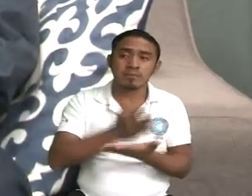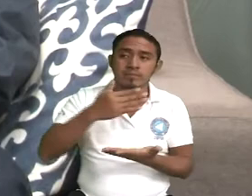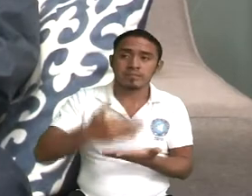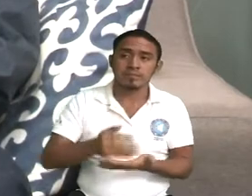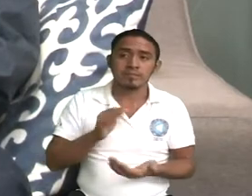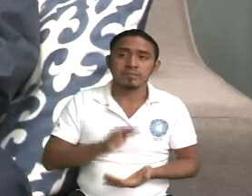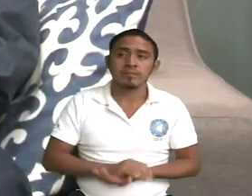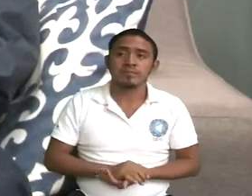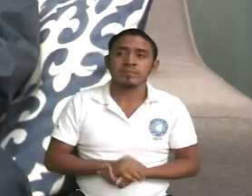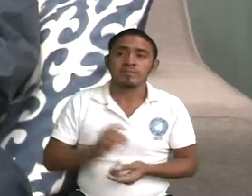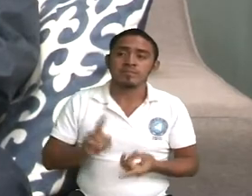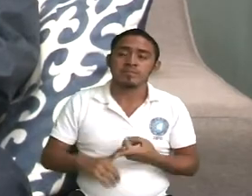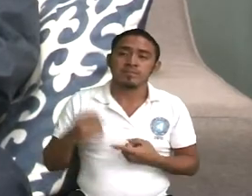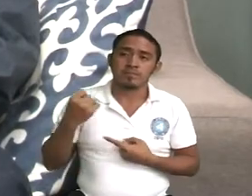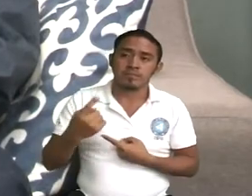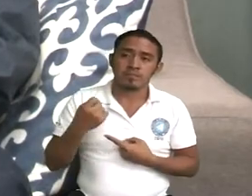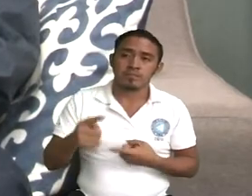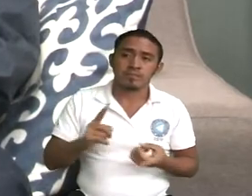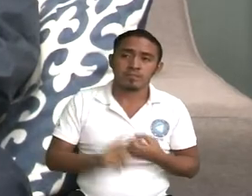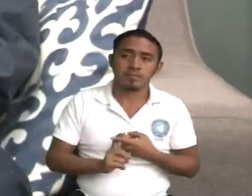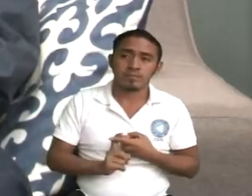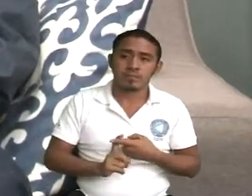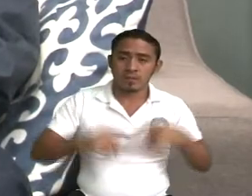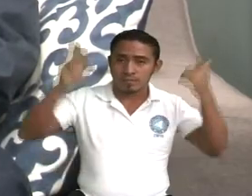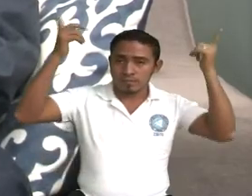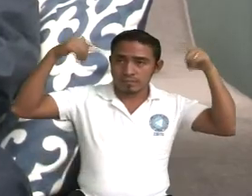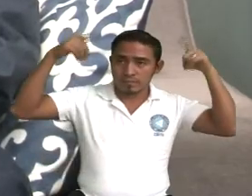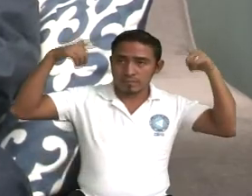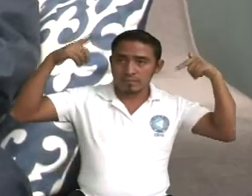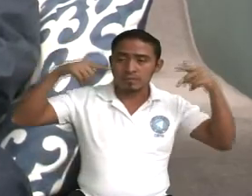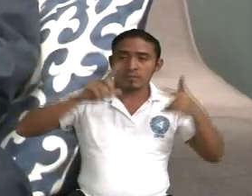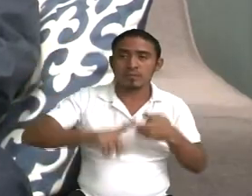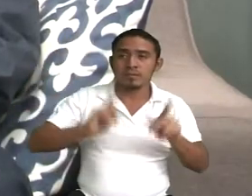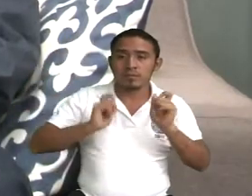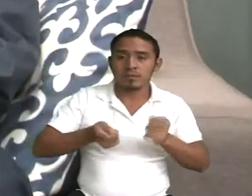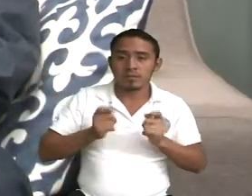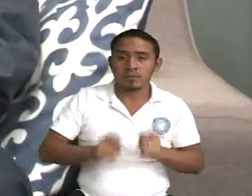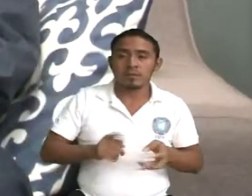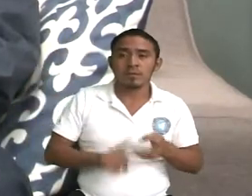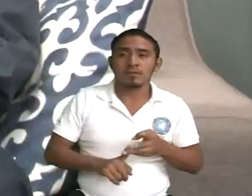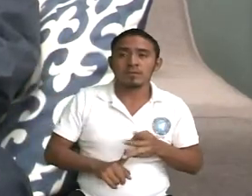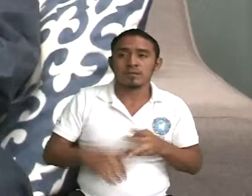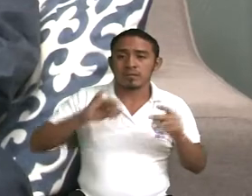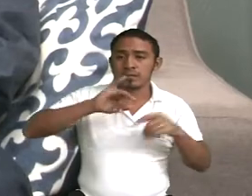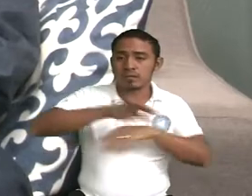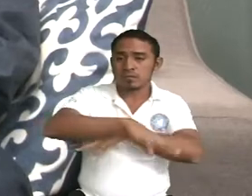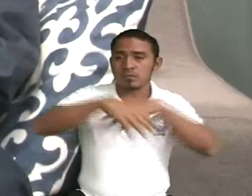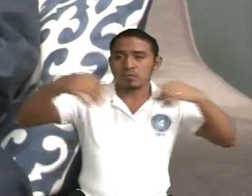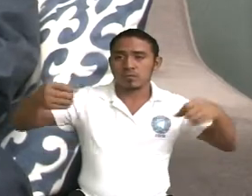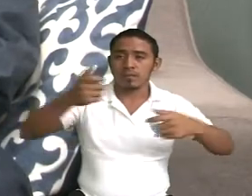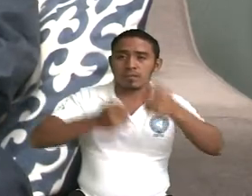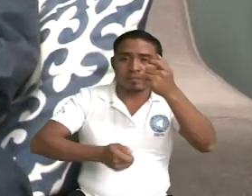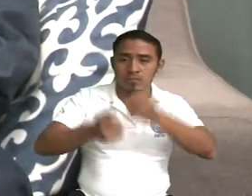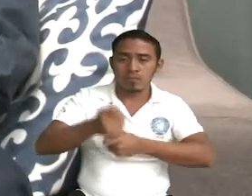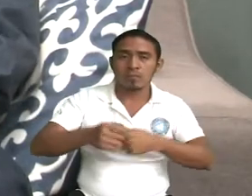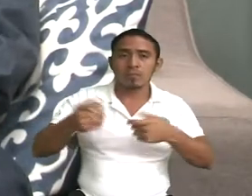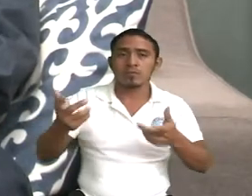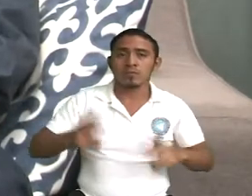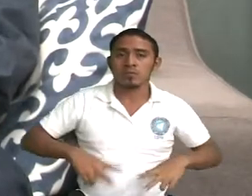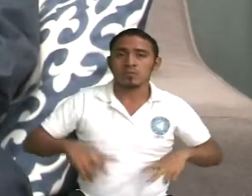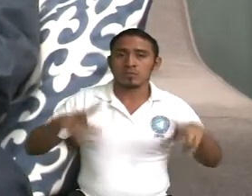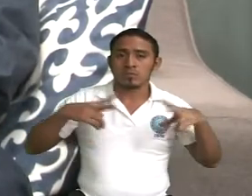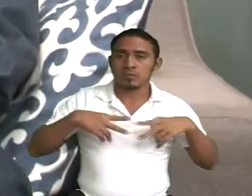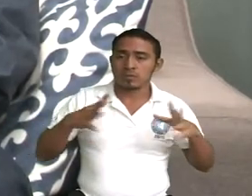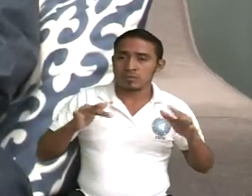ver, todavía nos falta el departamento de Masaya, Granada, Jinotega, Huaco y Chontales. Bueno, pero ya han